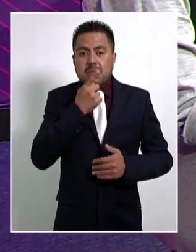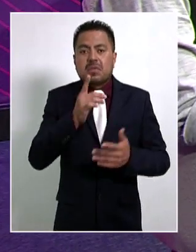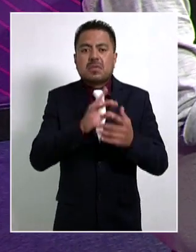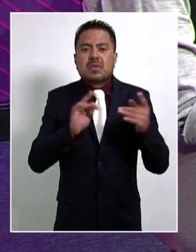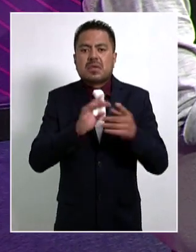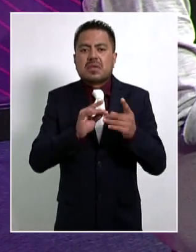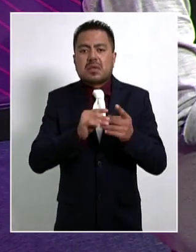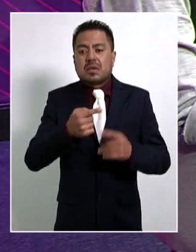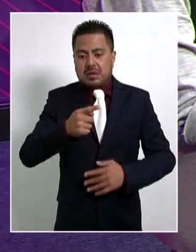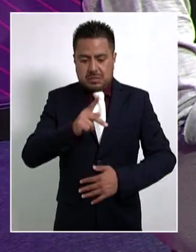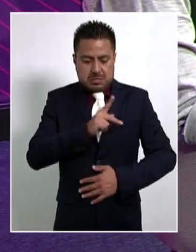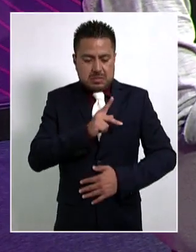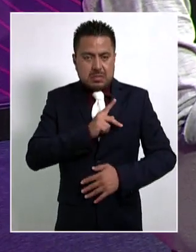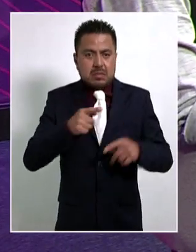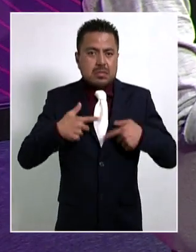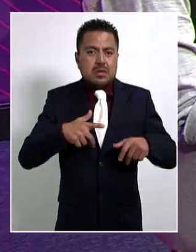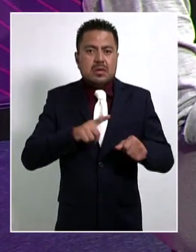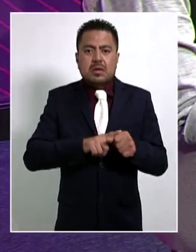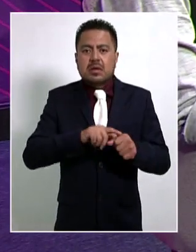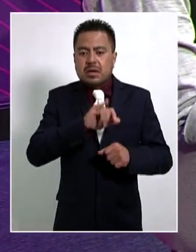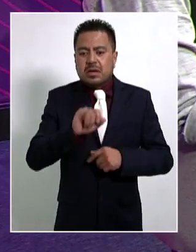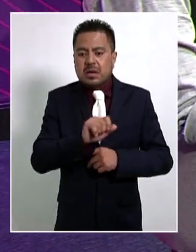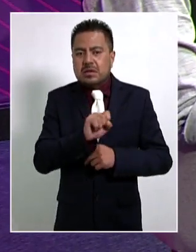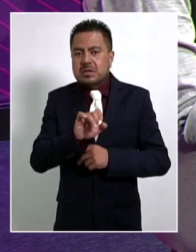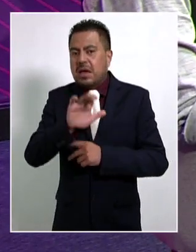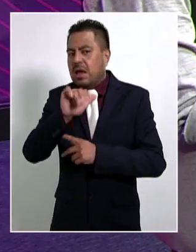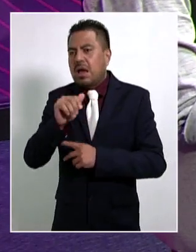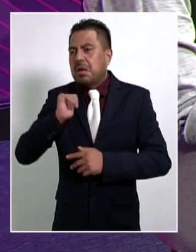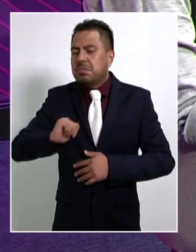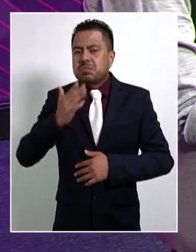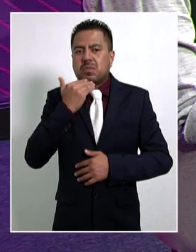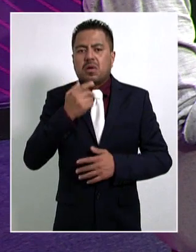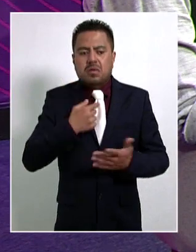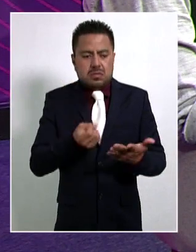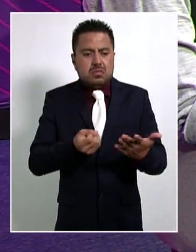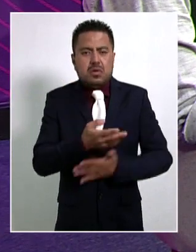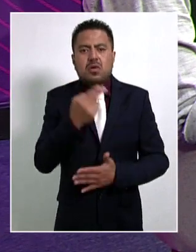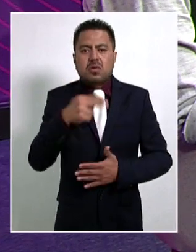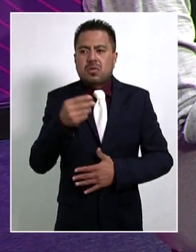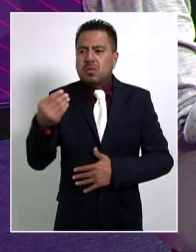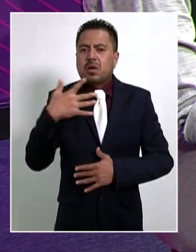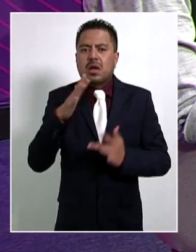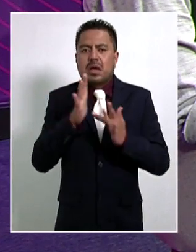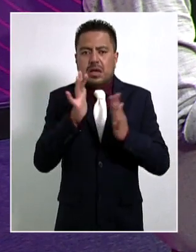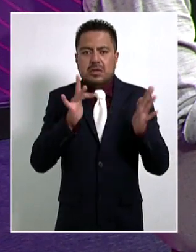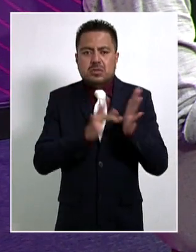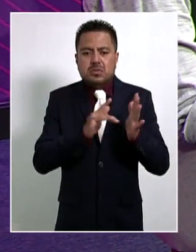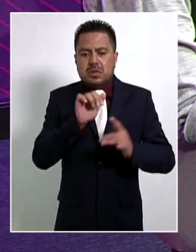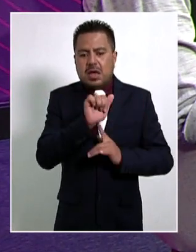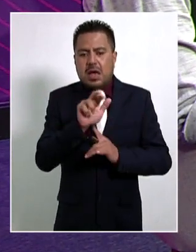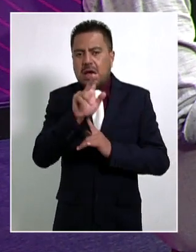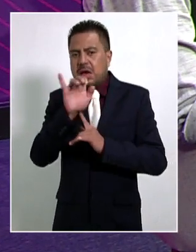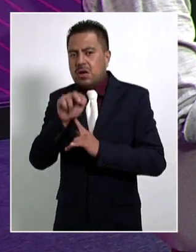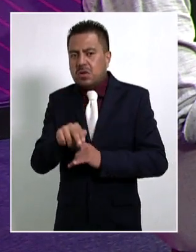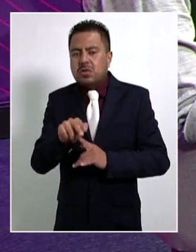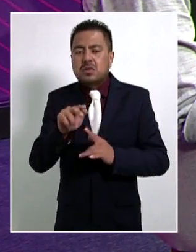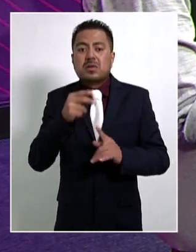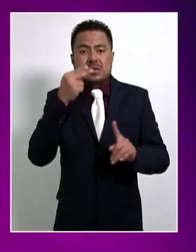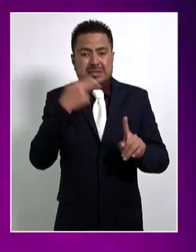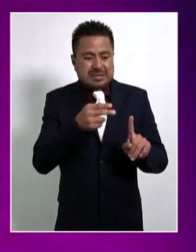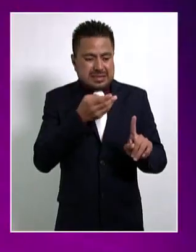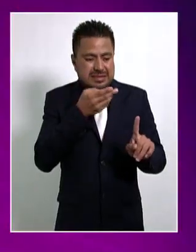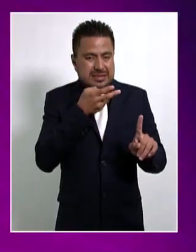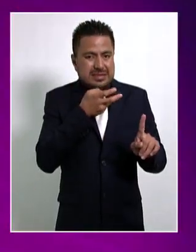que en mi caso no siempre fui Jessica. Cuando nací se me asignó el nombre de Jesús Aarón. Y este